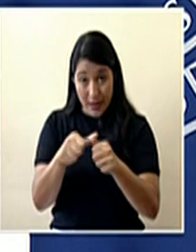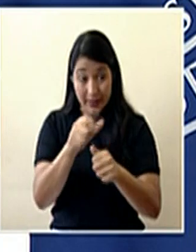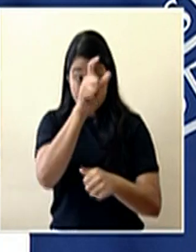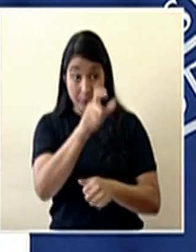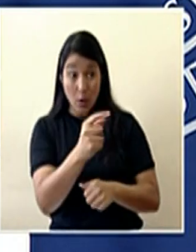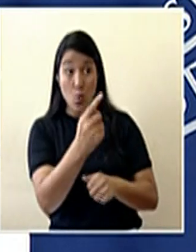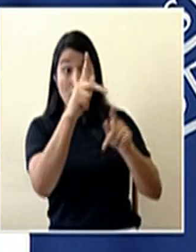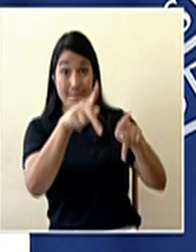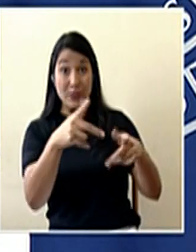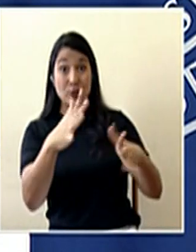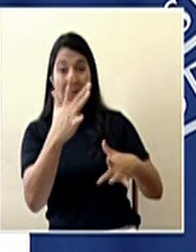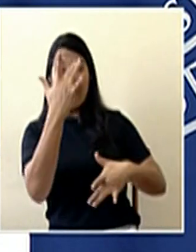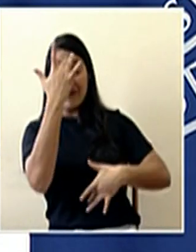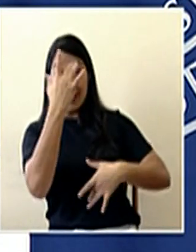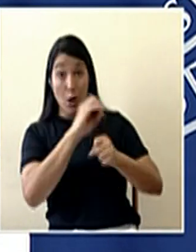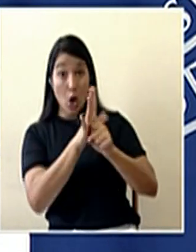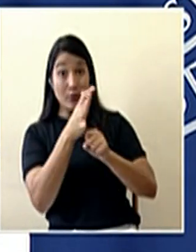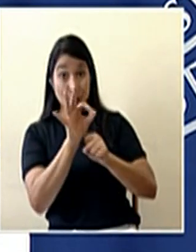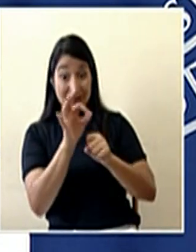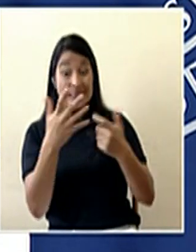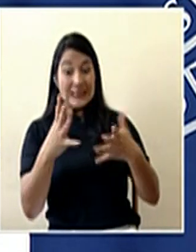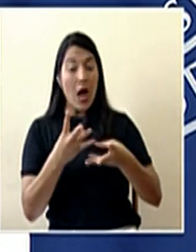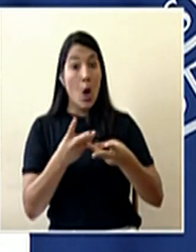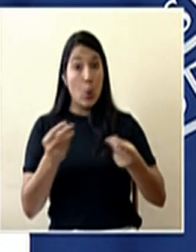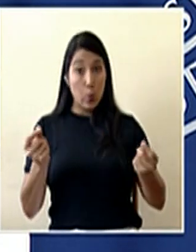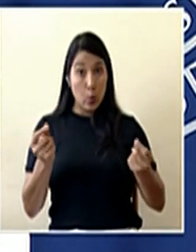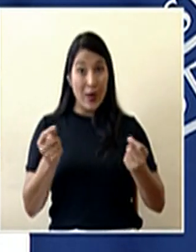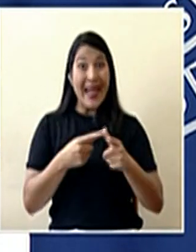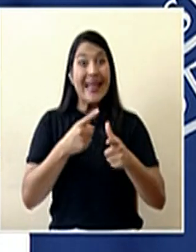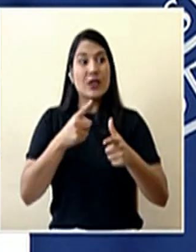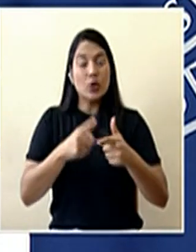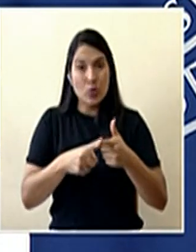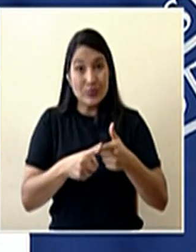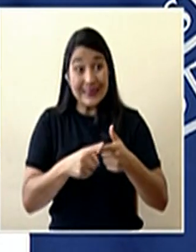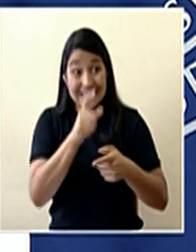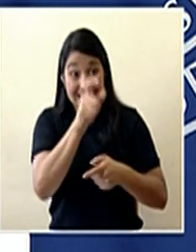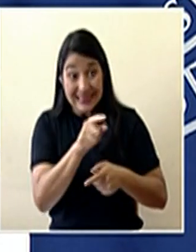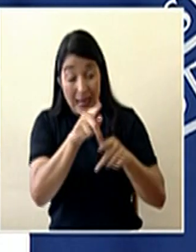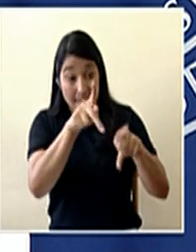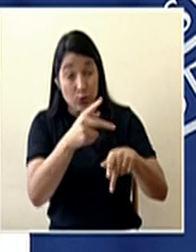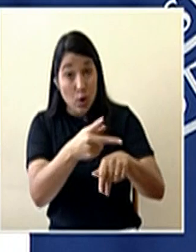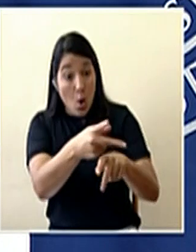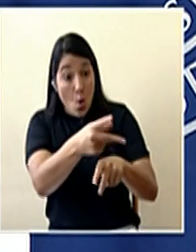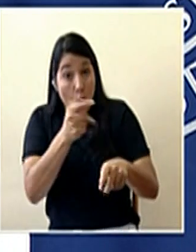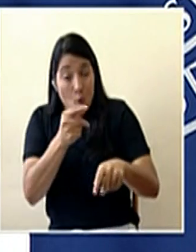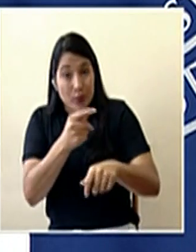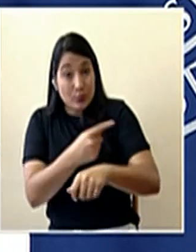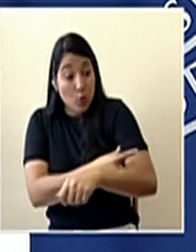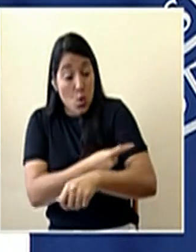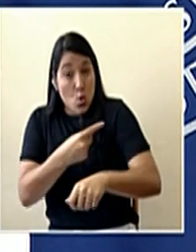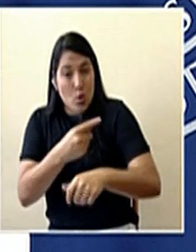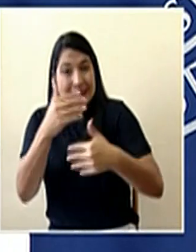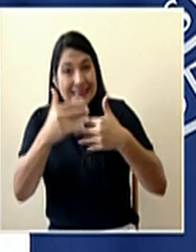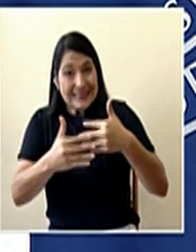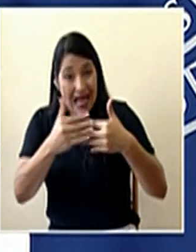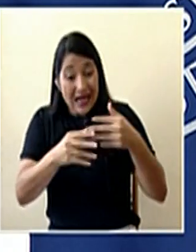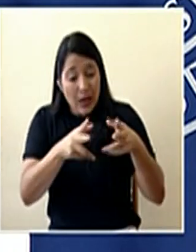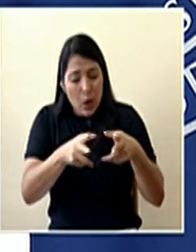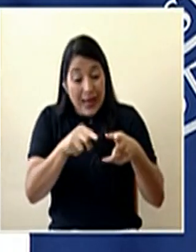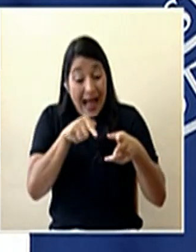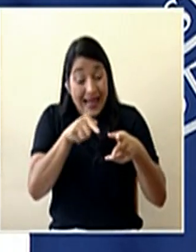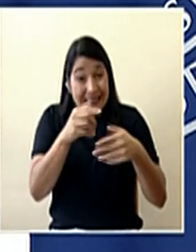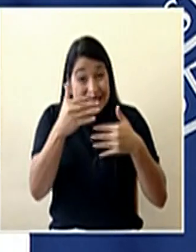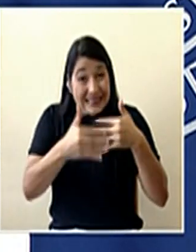que ya estuvo expuesta al virus y que esos anticuerpos que se desarrollan están en la sangre y se pueden extraer de diferentes